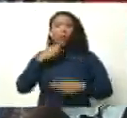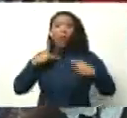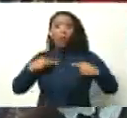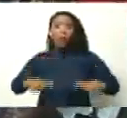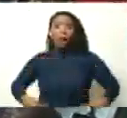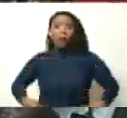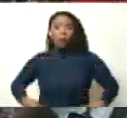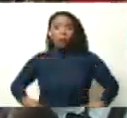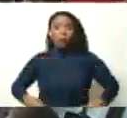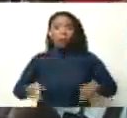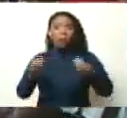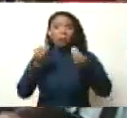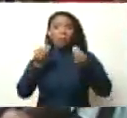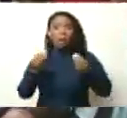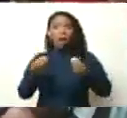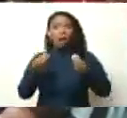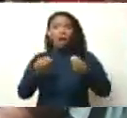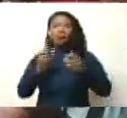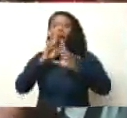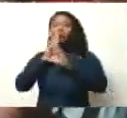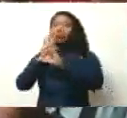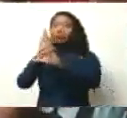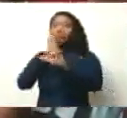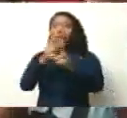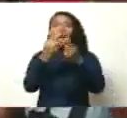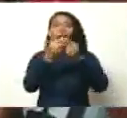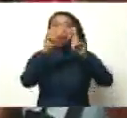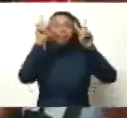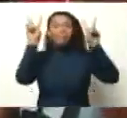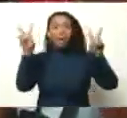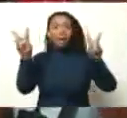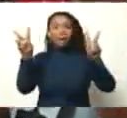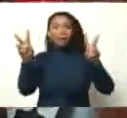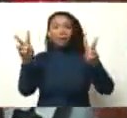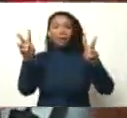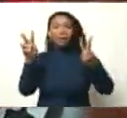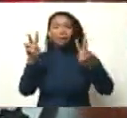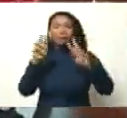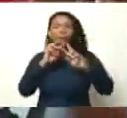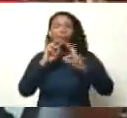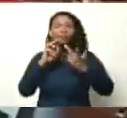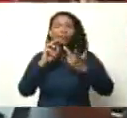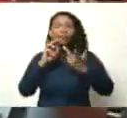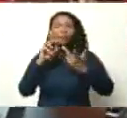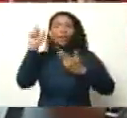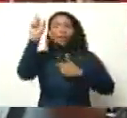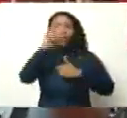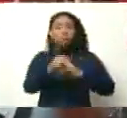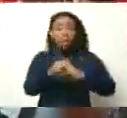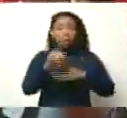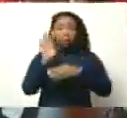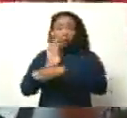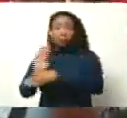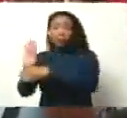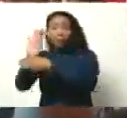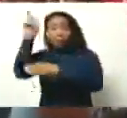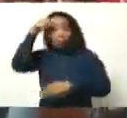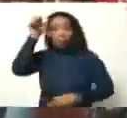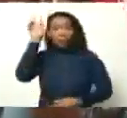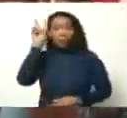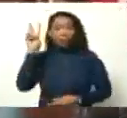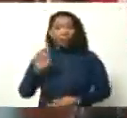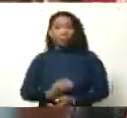humanitaria para responder a la paz, para responder a la paz y también a la protección del pueblo